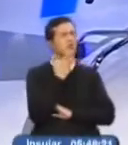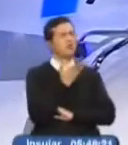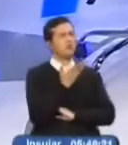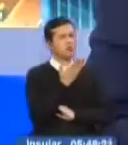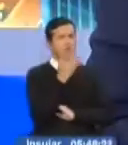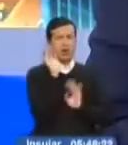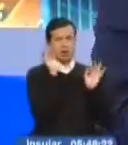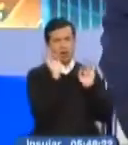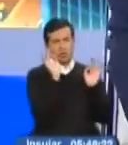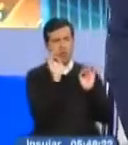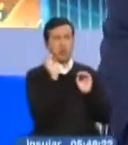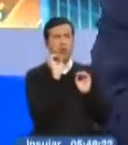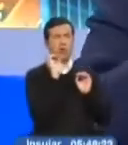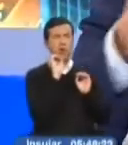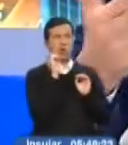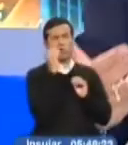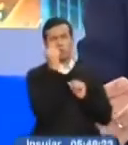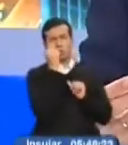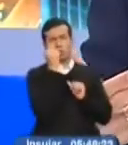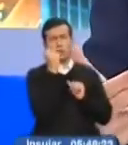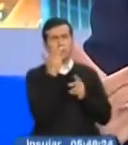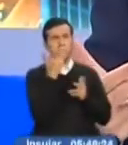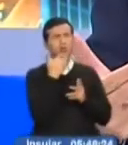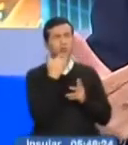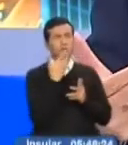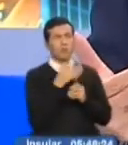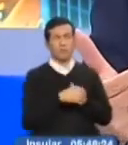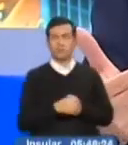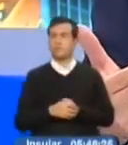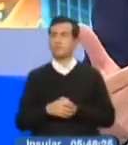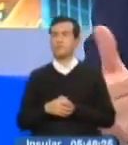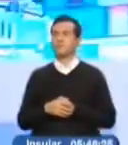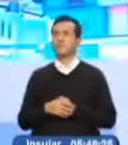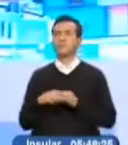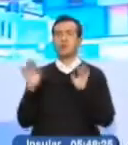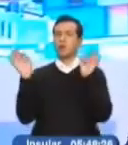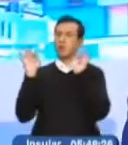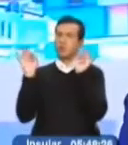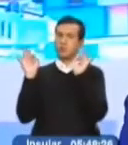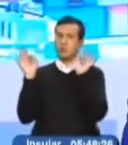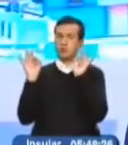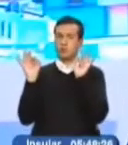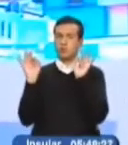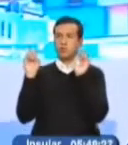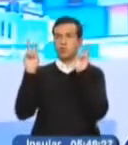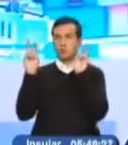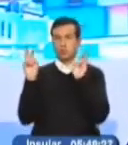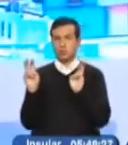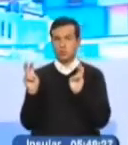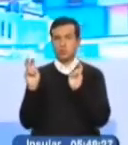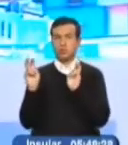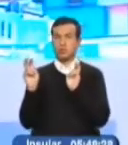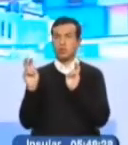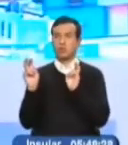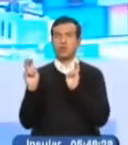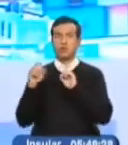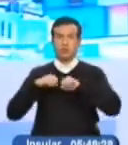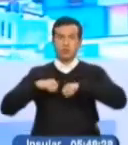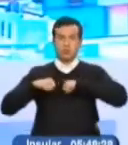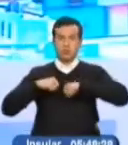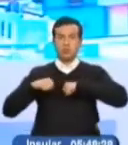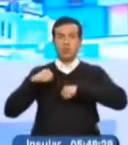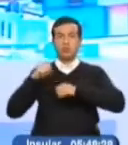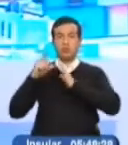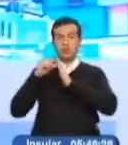¿Es automático o es un crédito fiscal? No, es totalmente automático bajo un esquema de interoperabilidad que vamos a